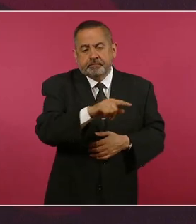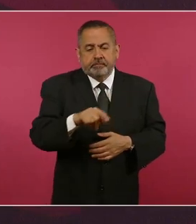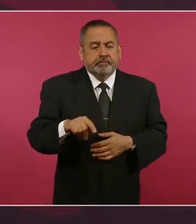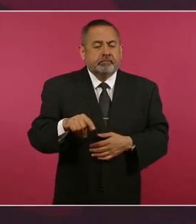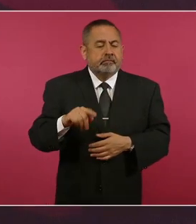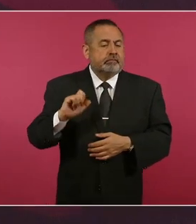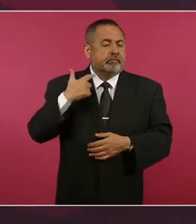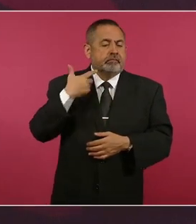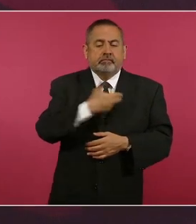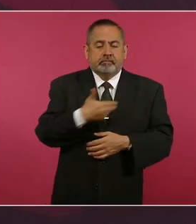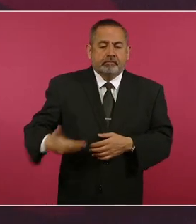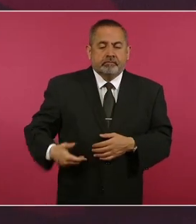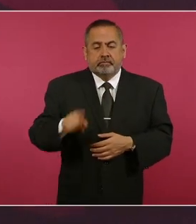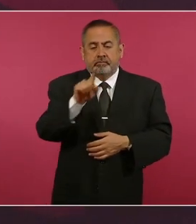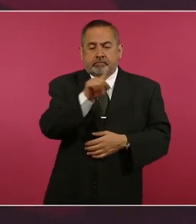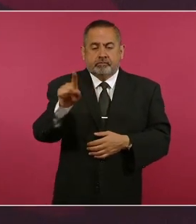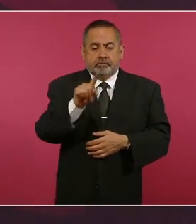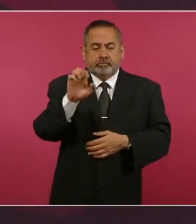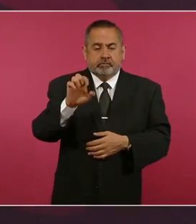Zedillo